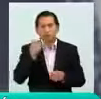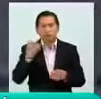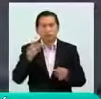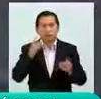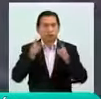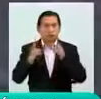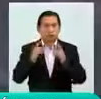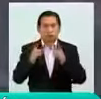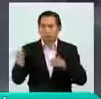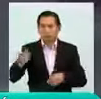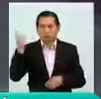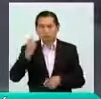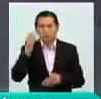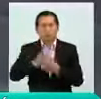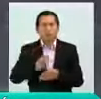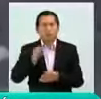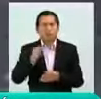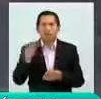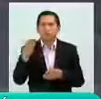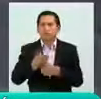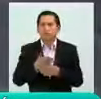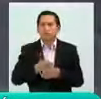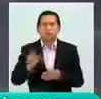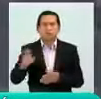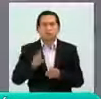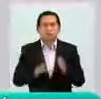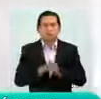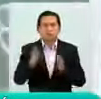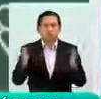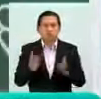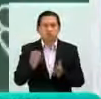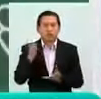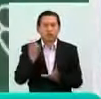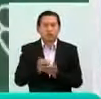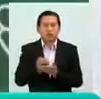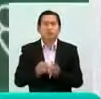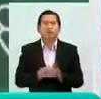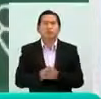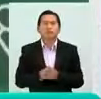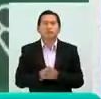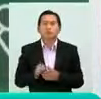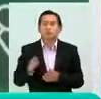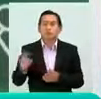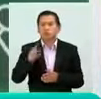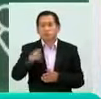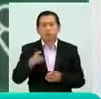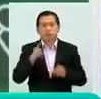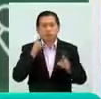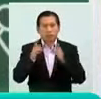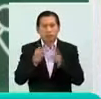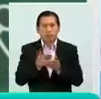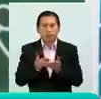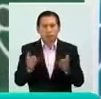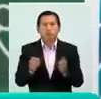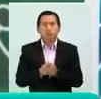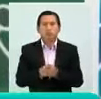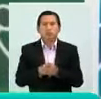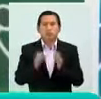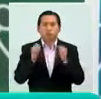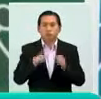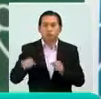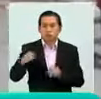y no así por la amenaza de paro que perjudique la reactivación económica. Para que puedan entrar en un espacio de diálogo, puedan